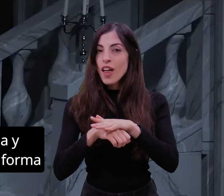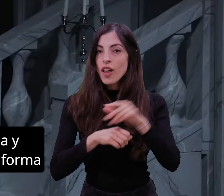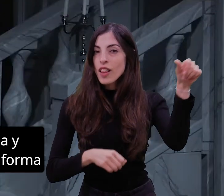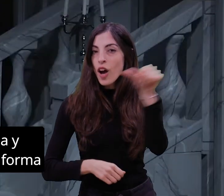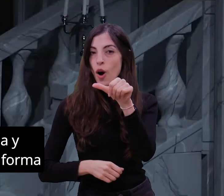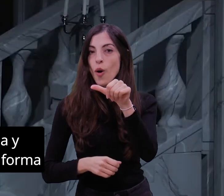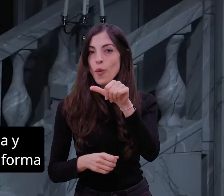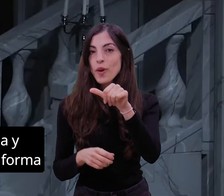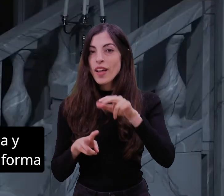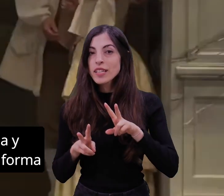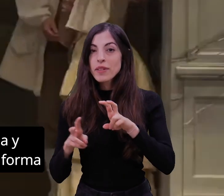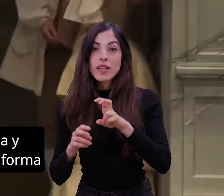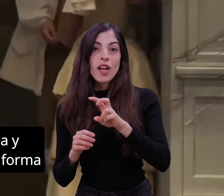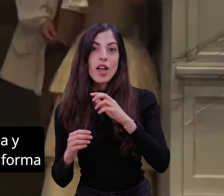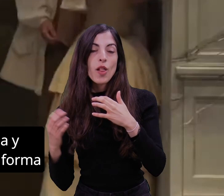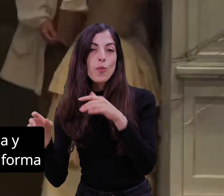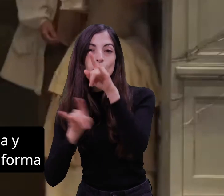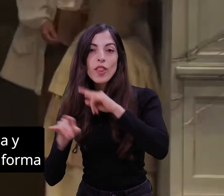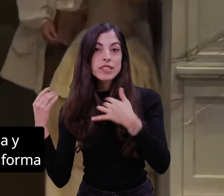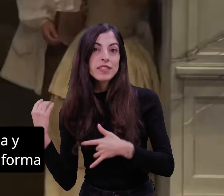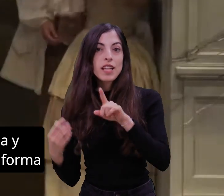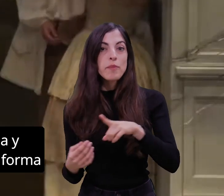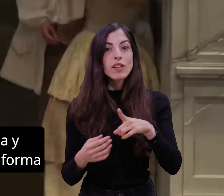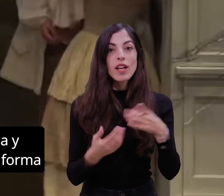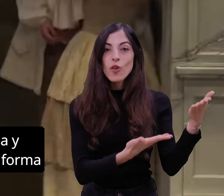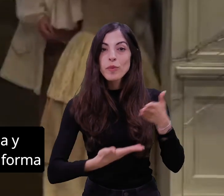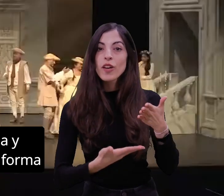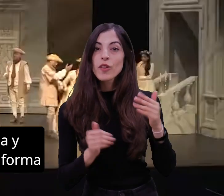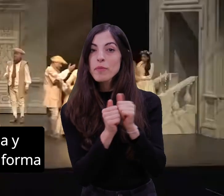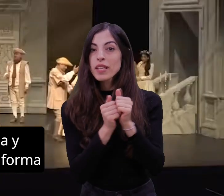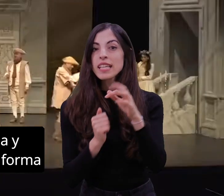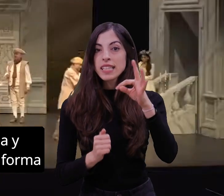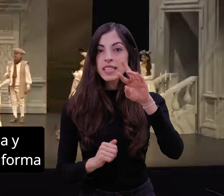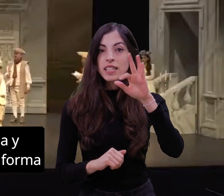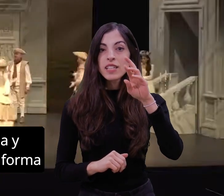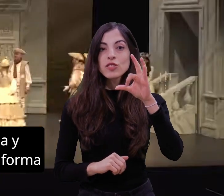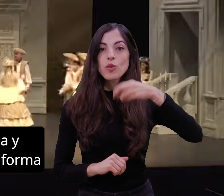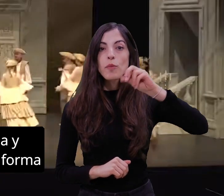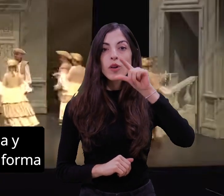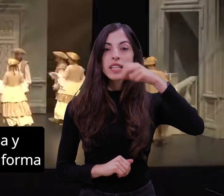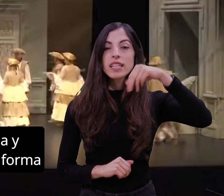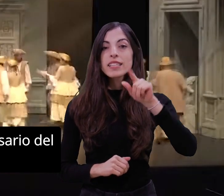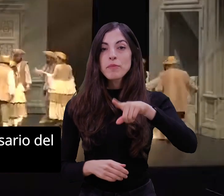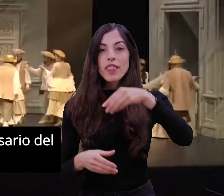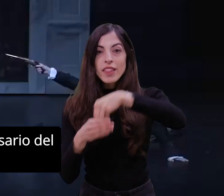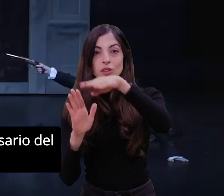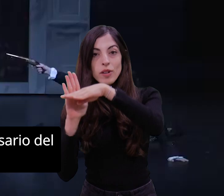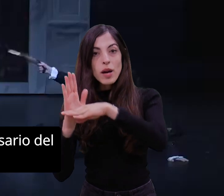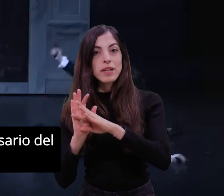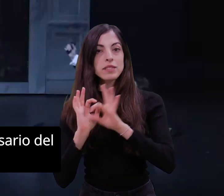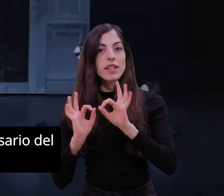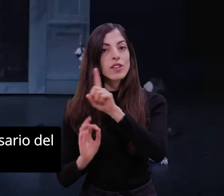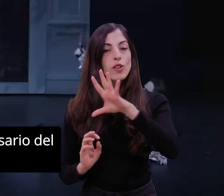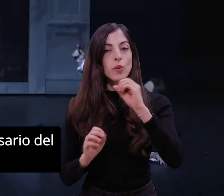Basada en la obra original El burlador de Sevilla y Convidado de piedra de Tirso de Molina, la pieza forma parte también